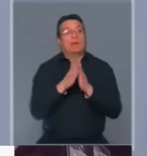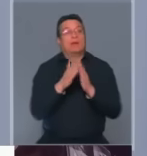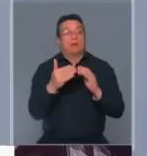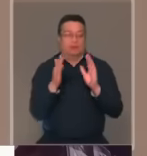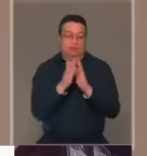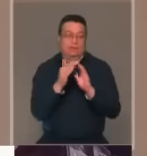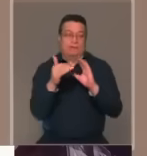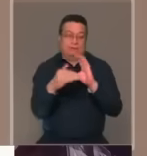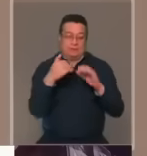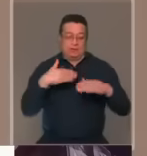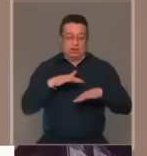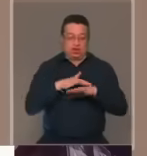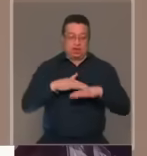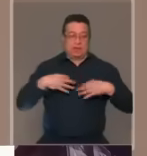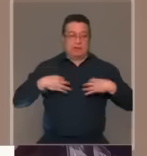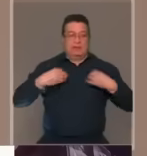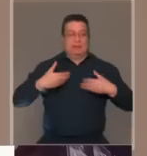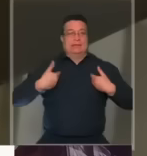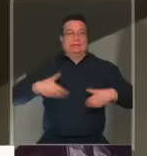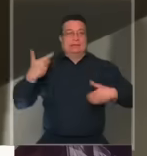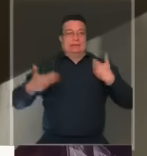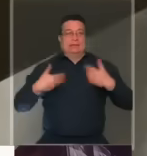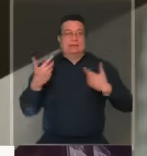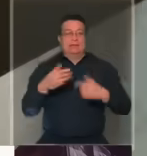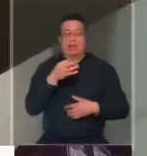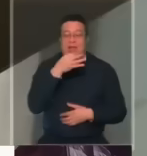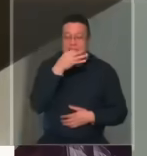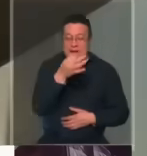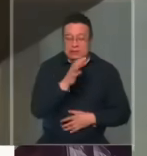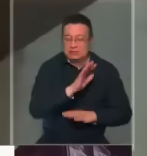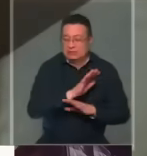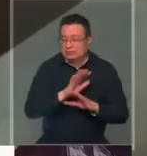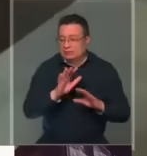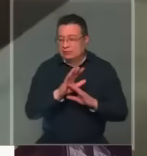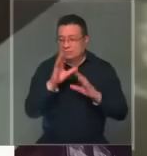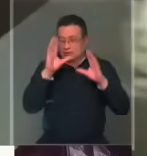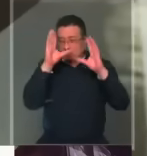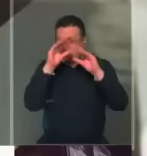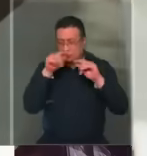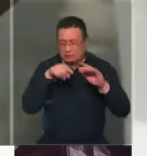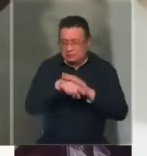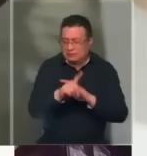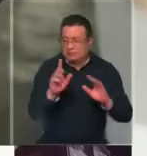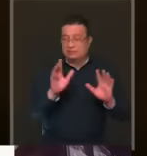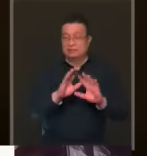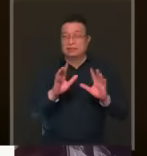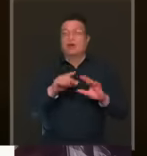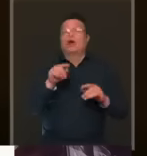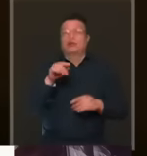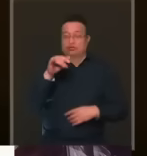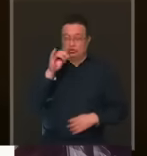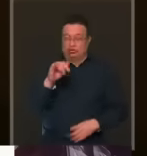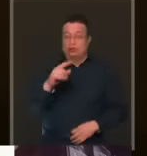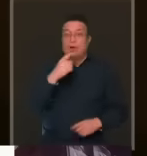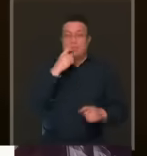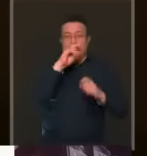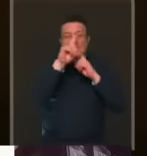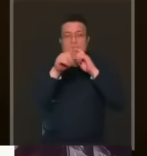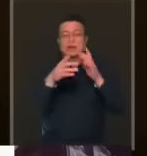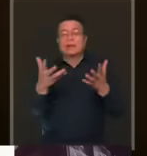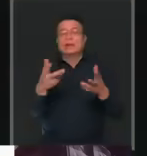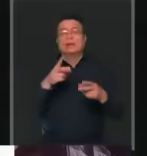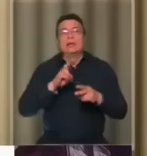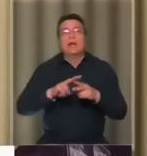alto contenido a cambio. Preferimos ni siquiera intentarlo de noche. La pregunta cae de cajón. ¿Qué hacer ante